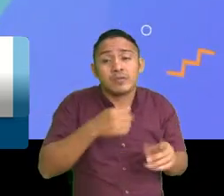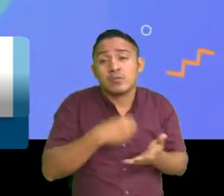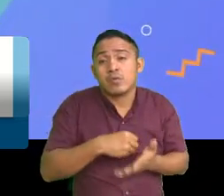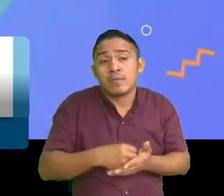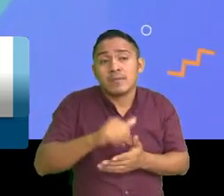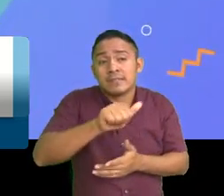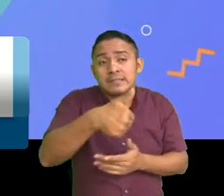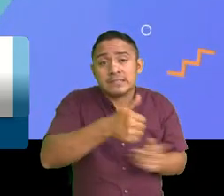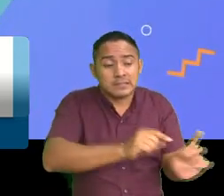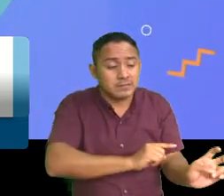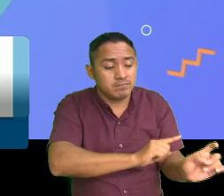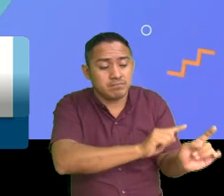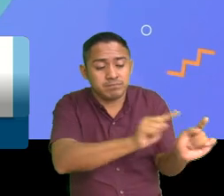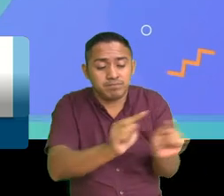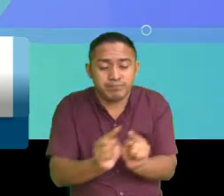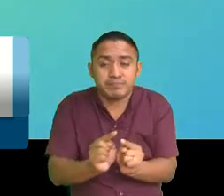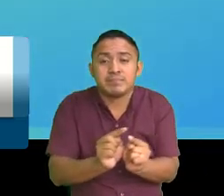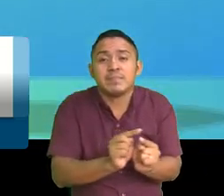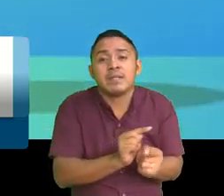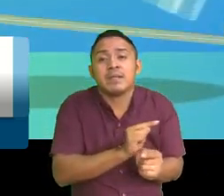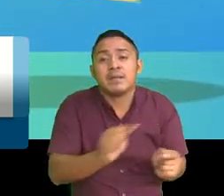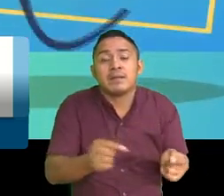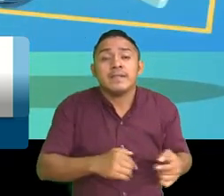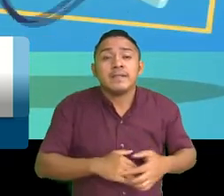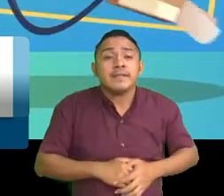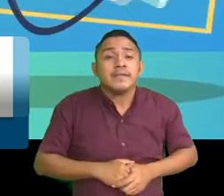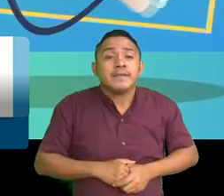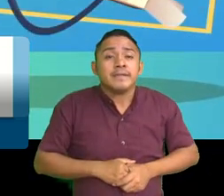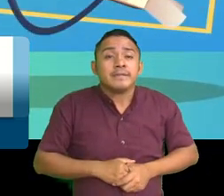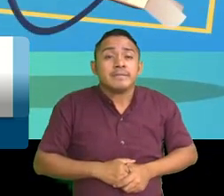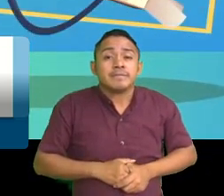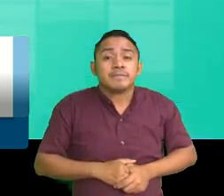se venden dos. Exactamente. Entonces, ese es el punto. Entonces,